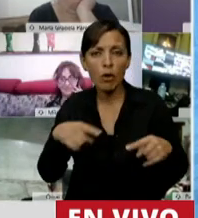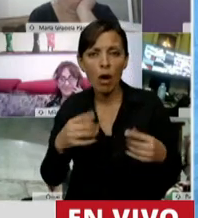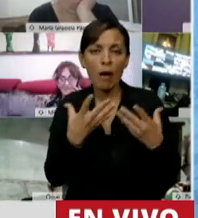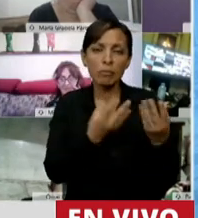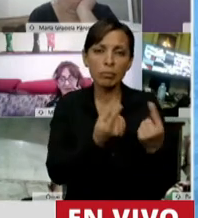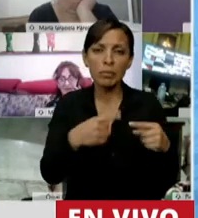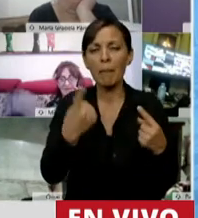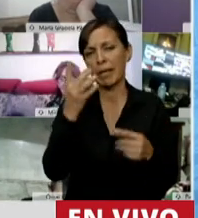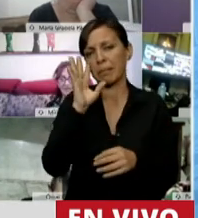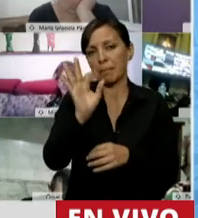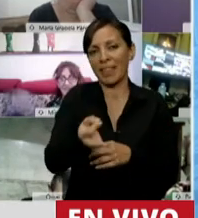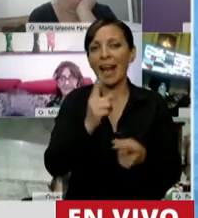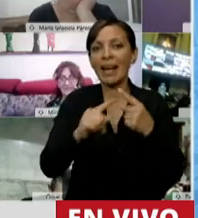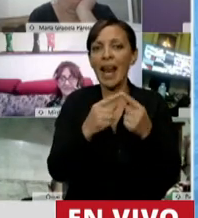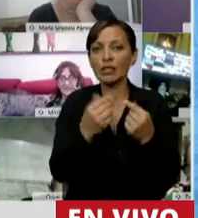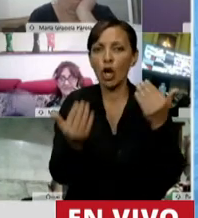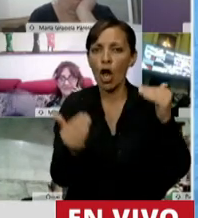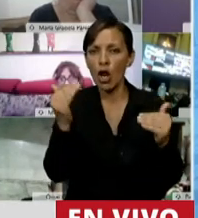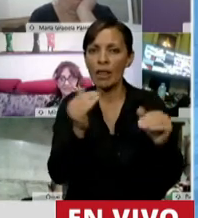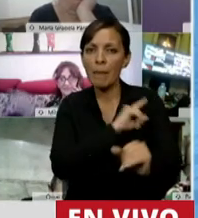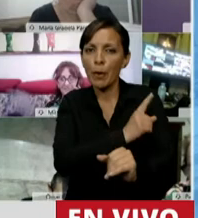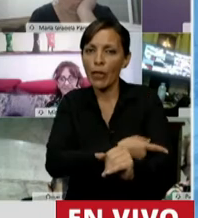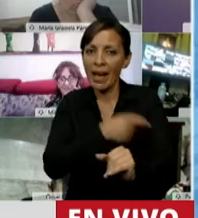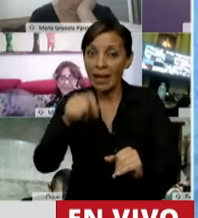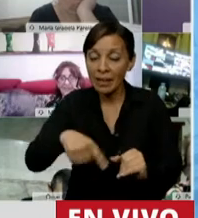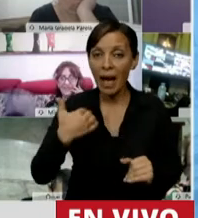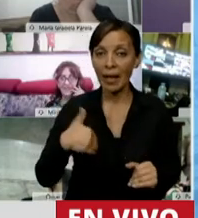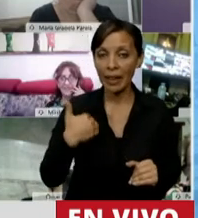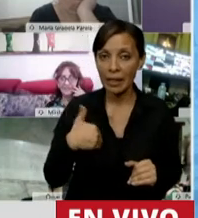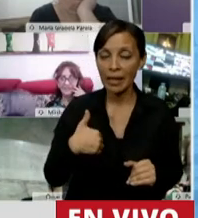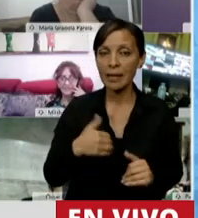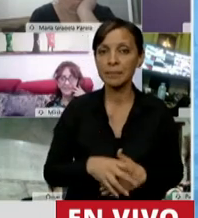es que la relación de fuerzas en la República Argentina